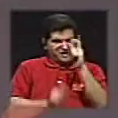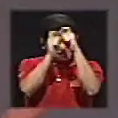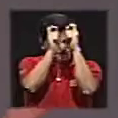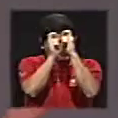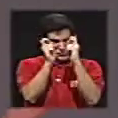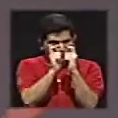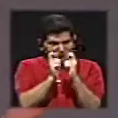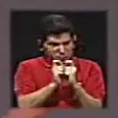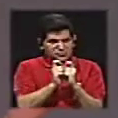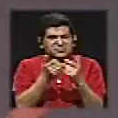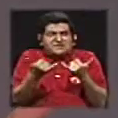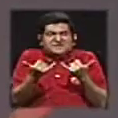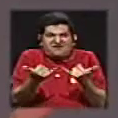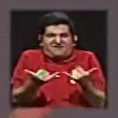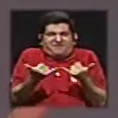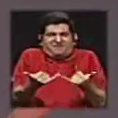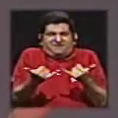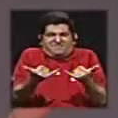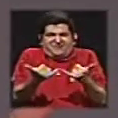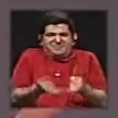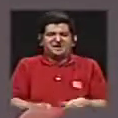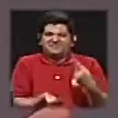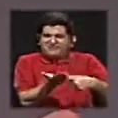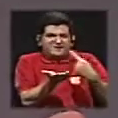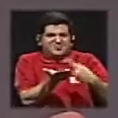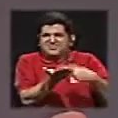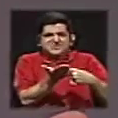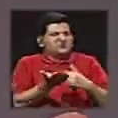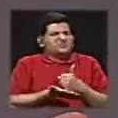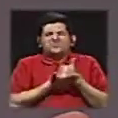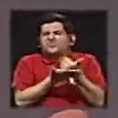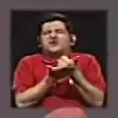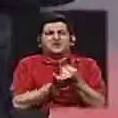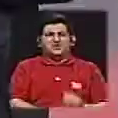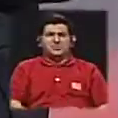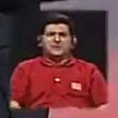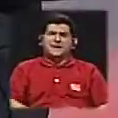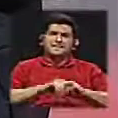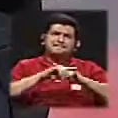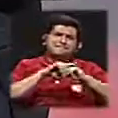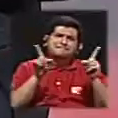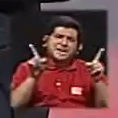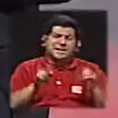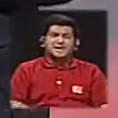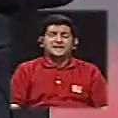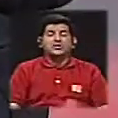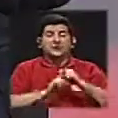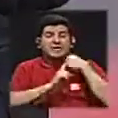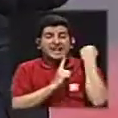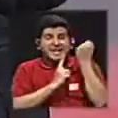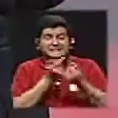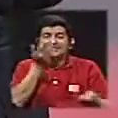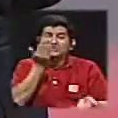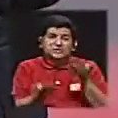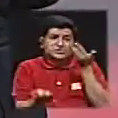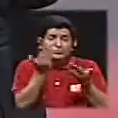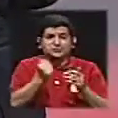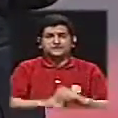detalles a la mesa de discusión favorezcan algo. Pero digamos, el punto es que son,